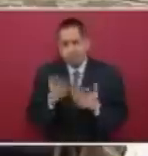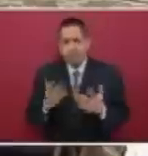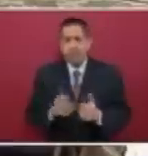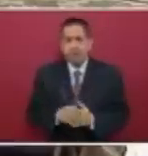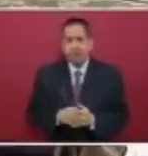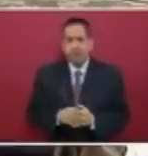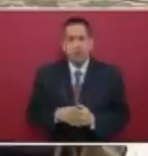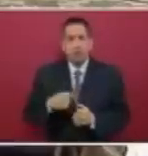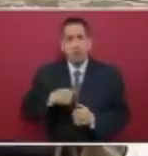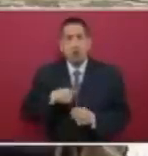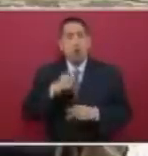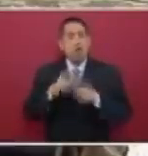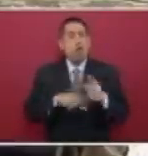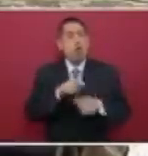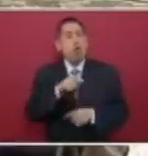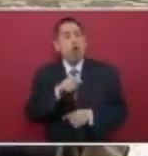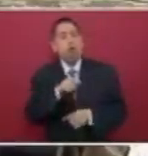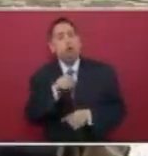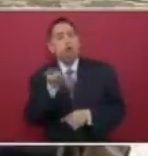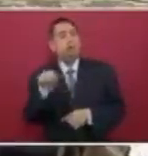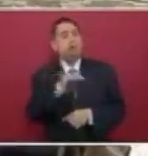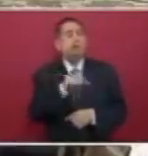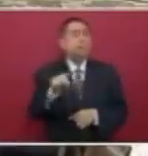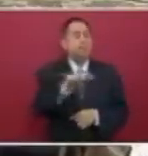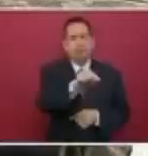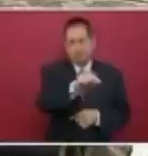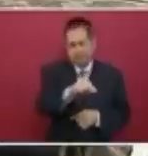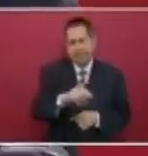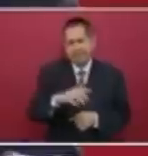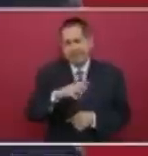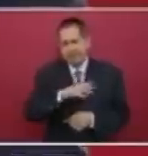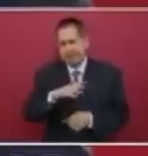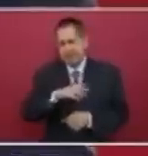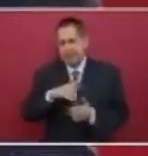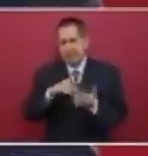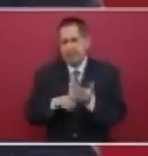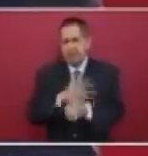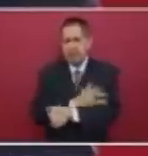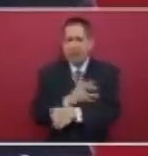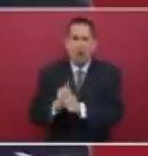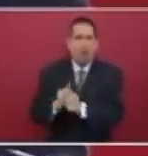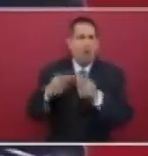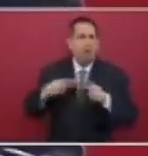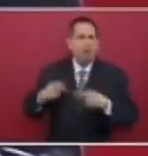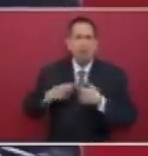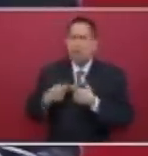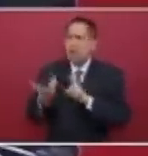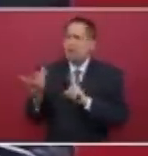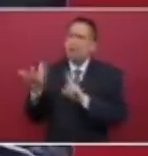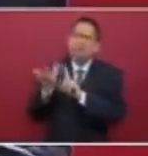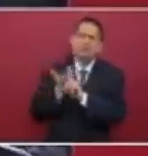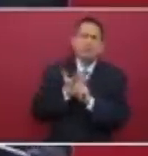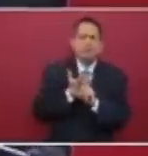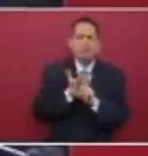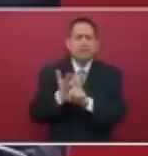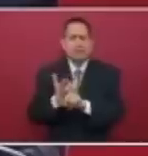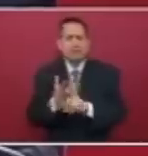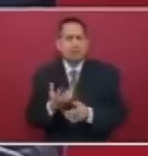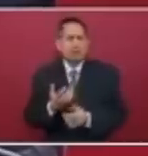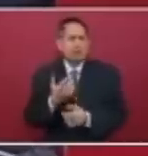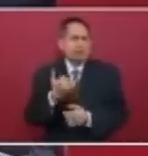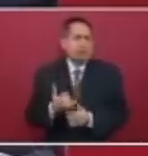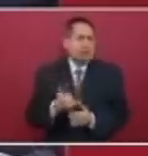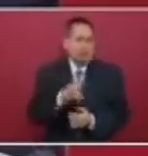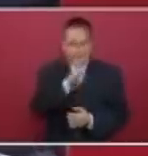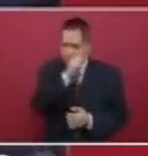dónde voy siempre me acompaña la gente y